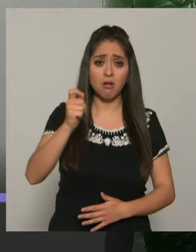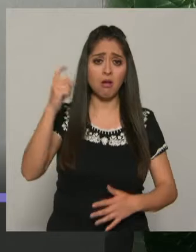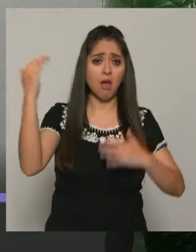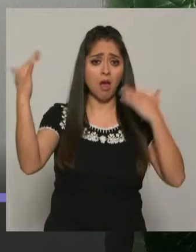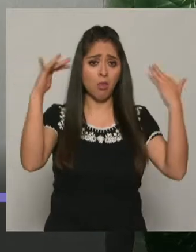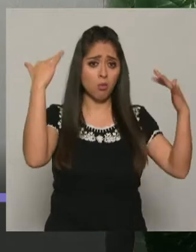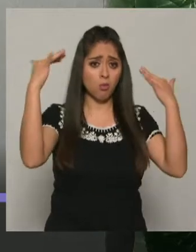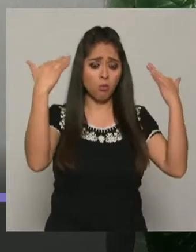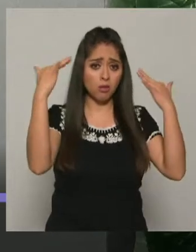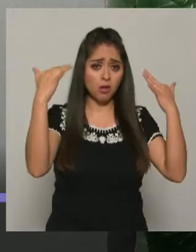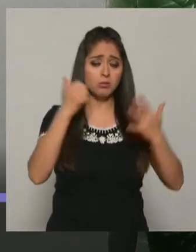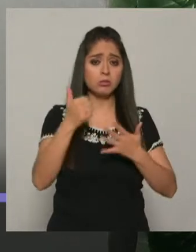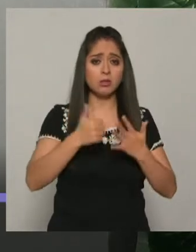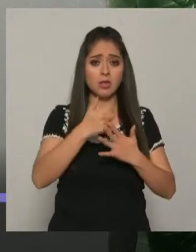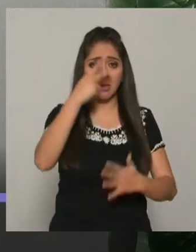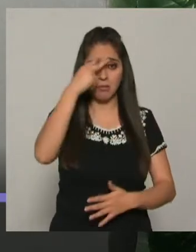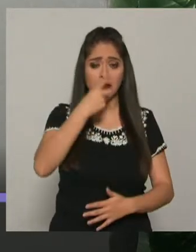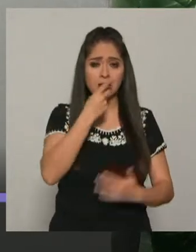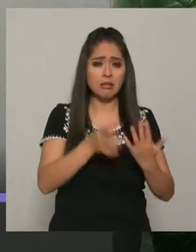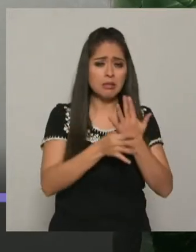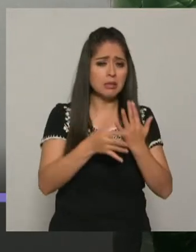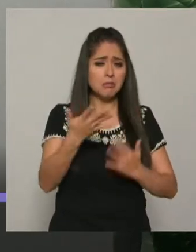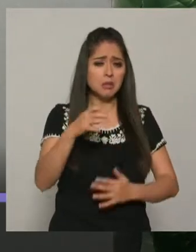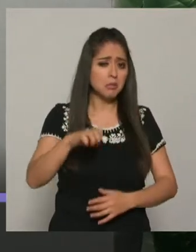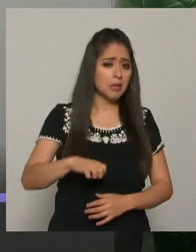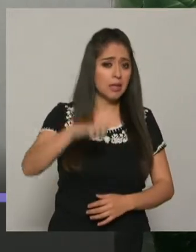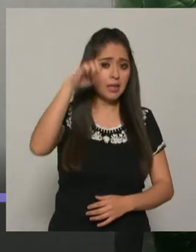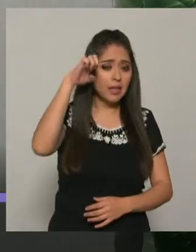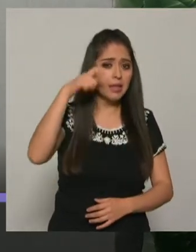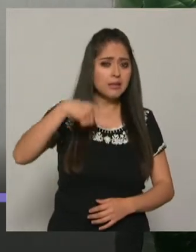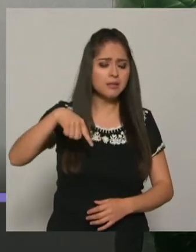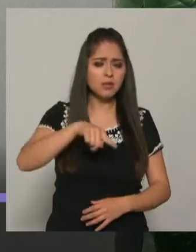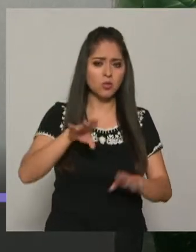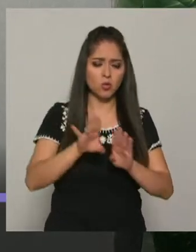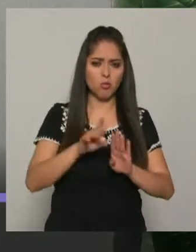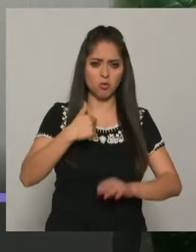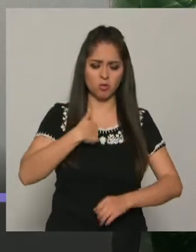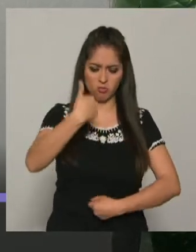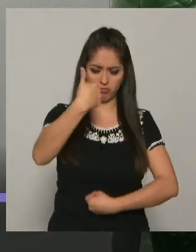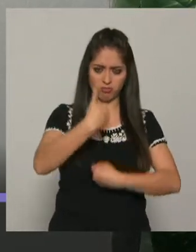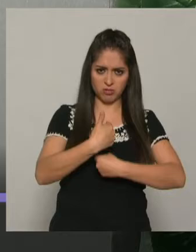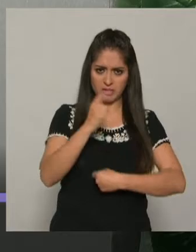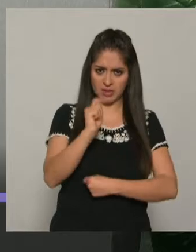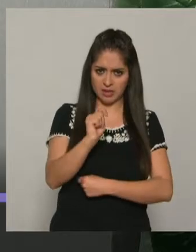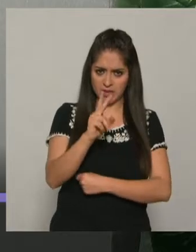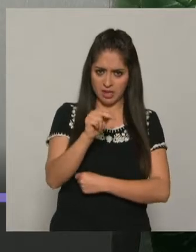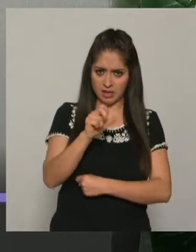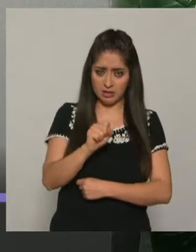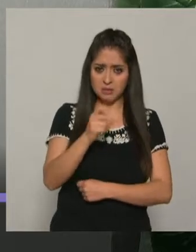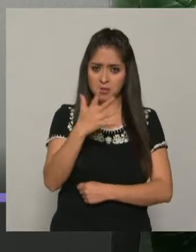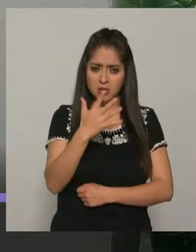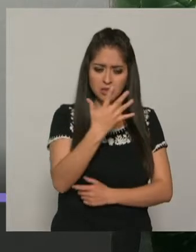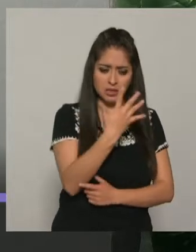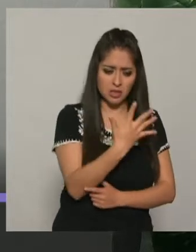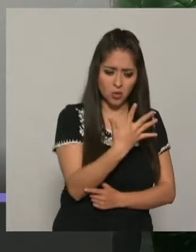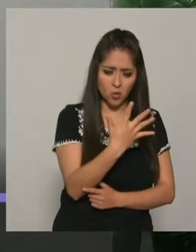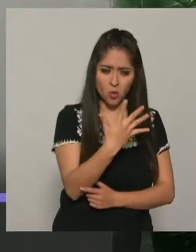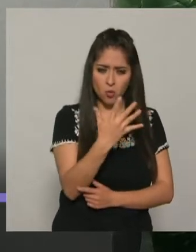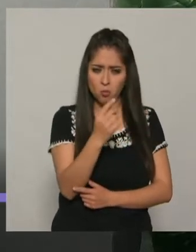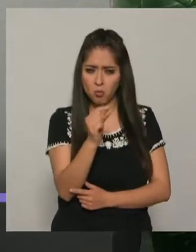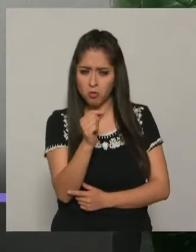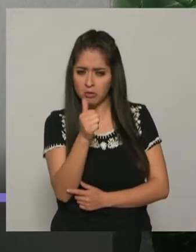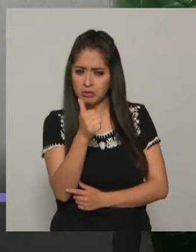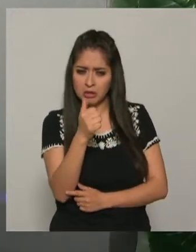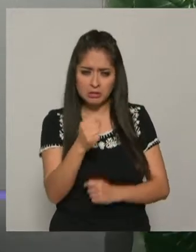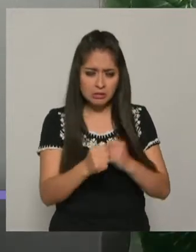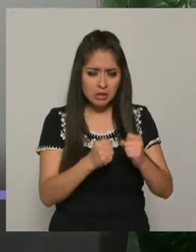Ciudad de México y coinciden que la edad promedio de reconocerse como personas trans es de 5.6 años. O sea, un pequeño